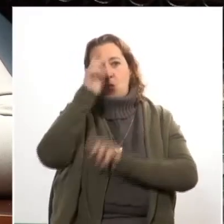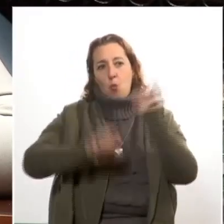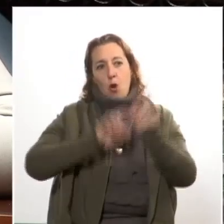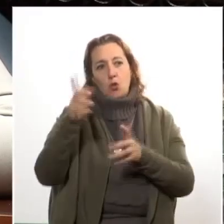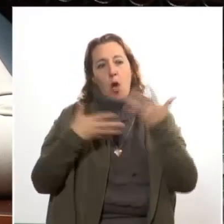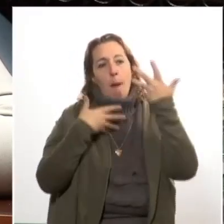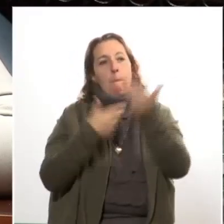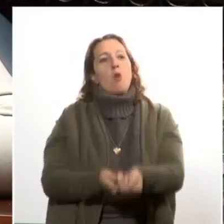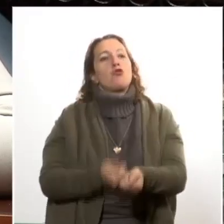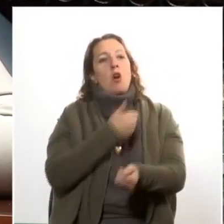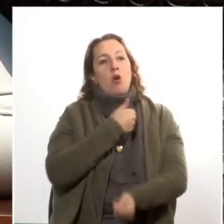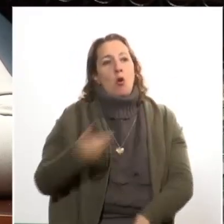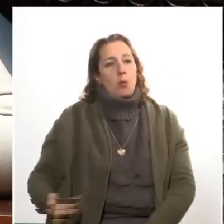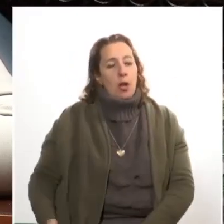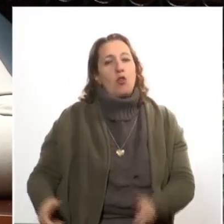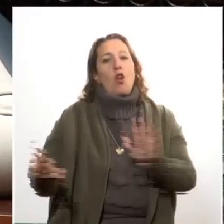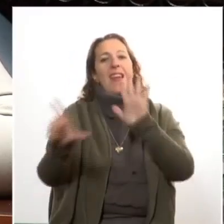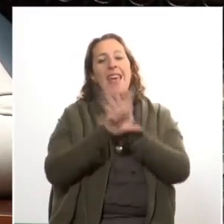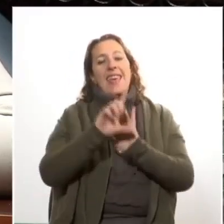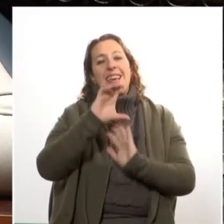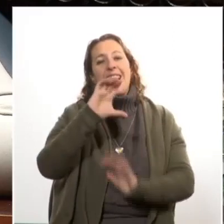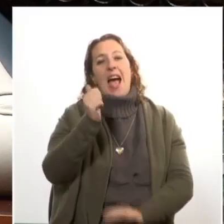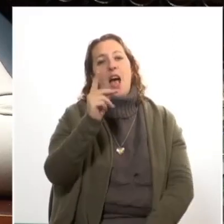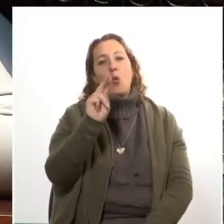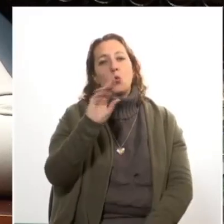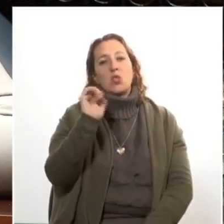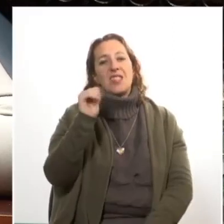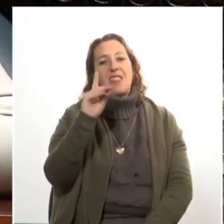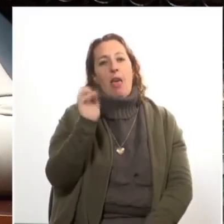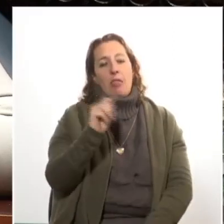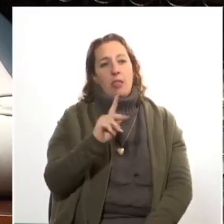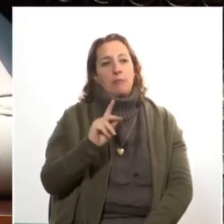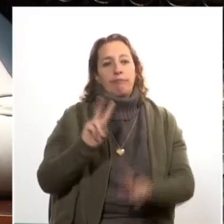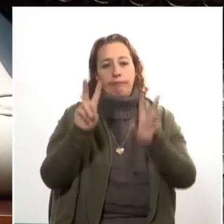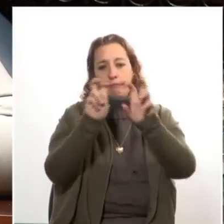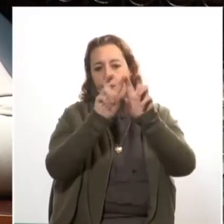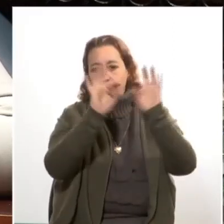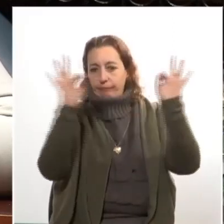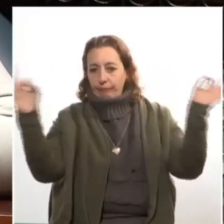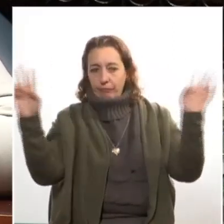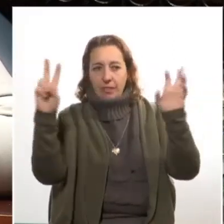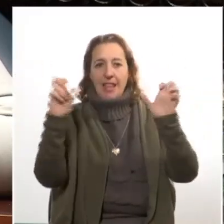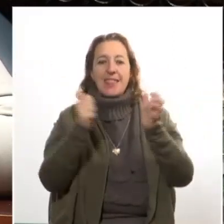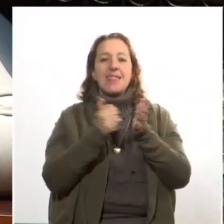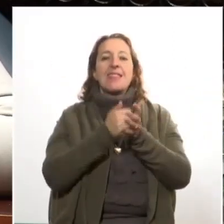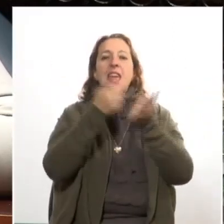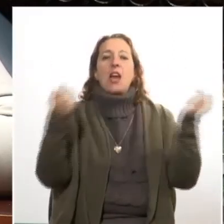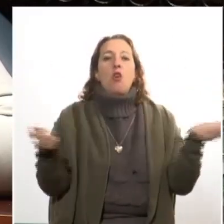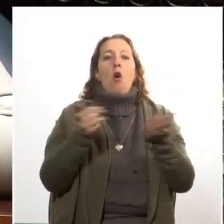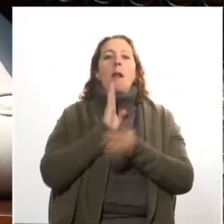este gobierno al optar por la ley de caducidad. Titular del diario El País al día siguiente de la